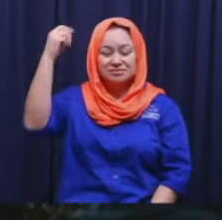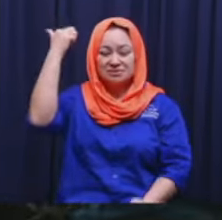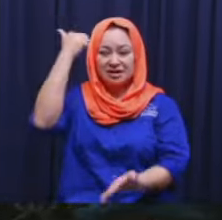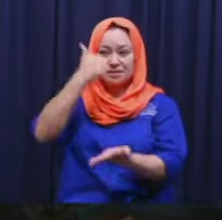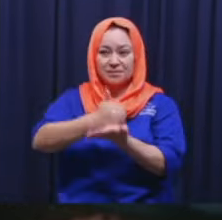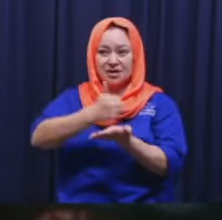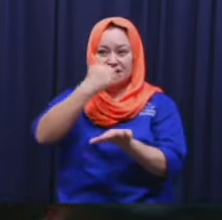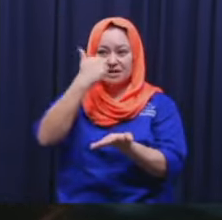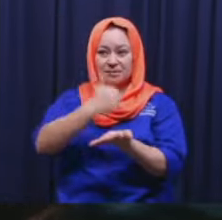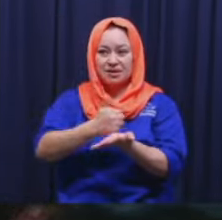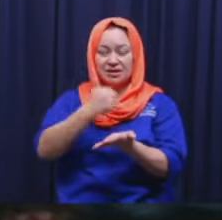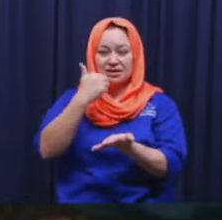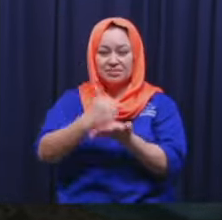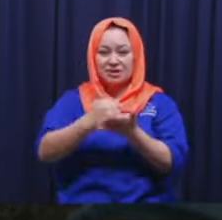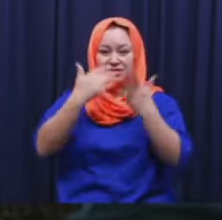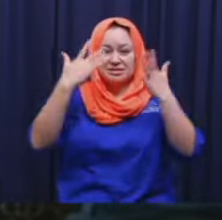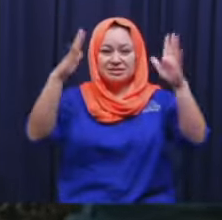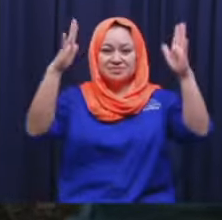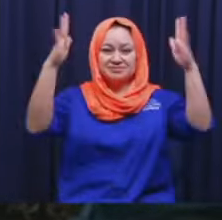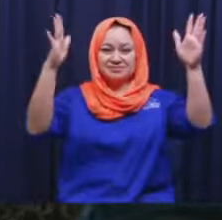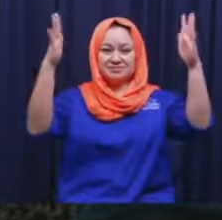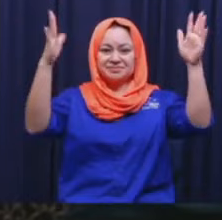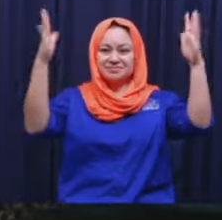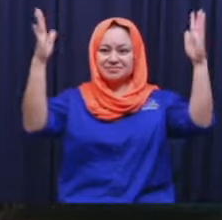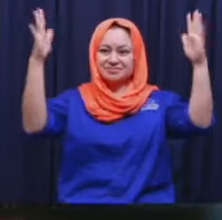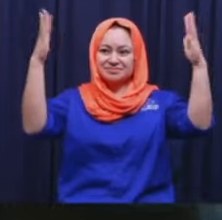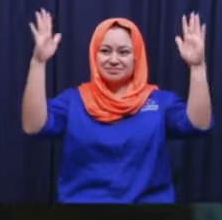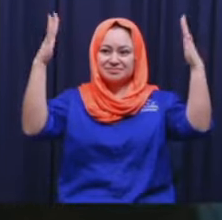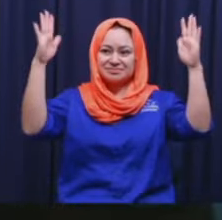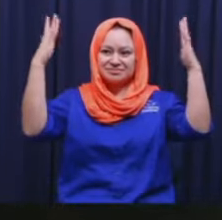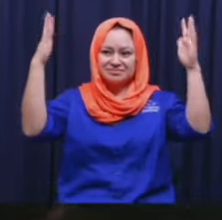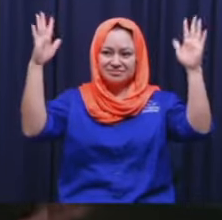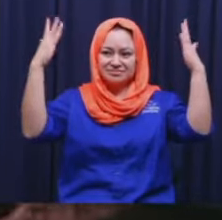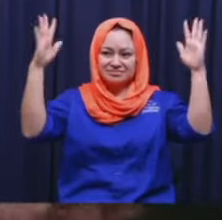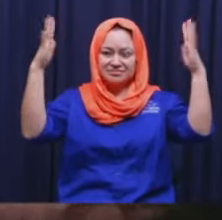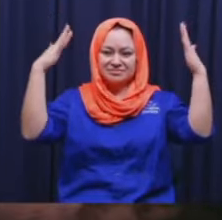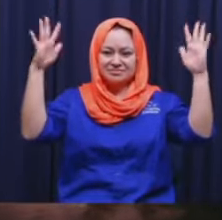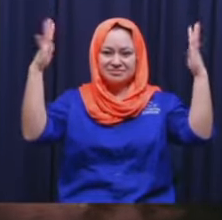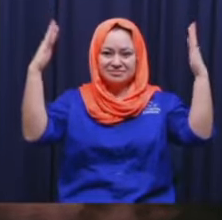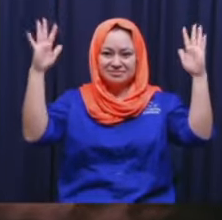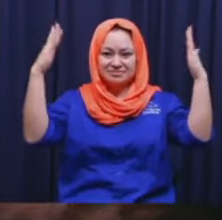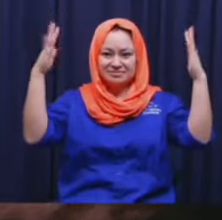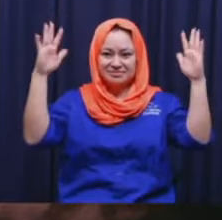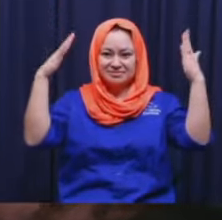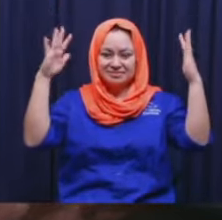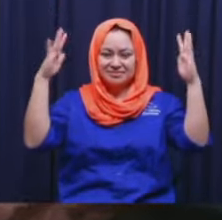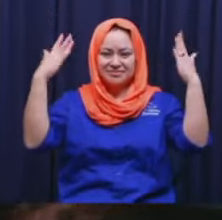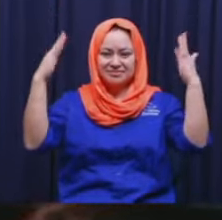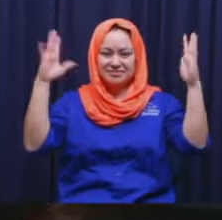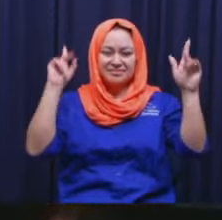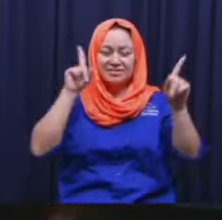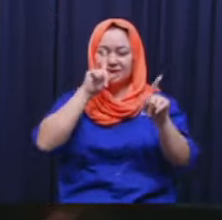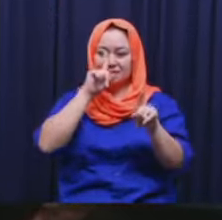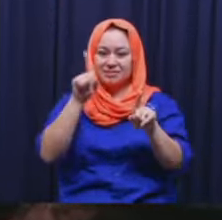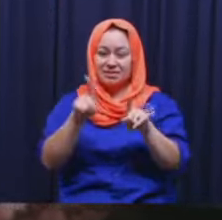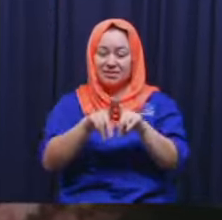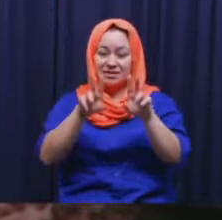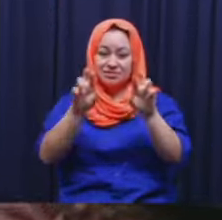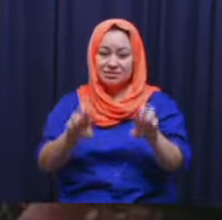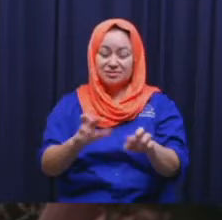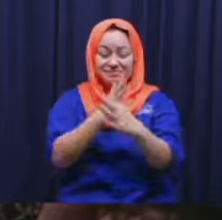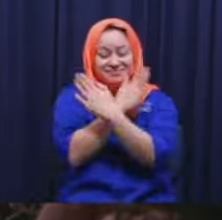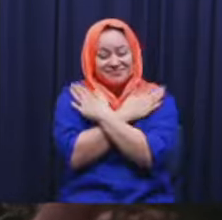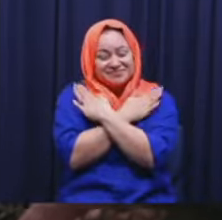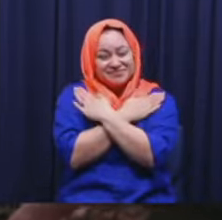Amén y amén. Dele un aplauso al Señor, puede salir. Y los que cumplen años